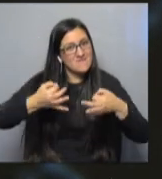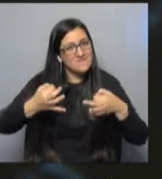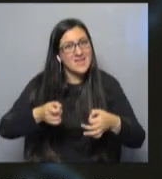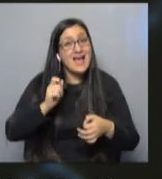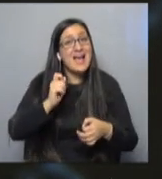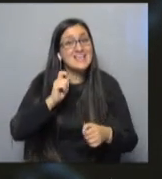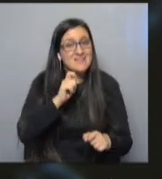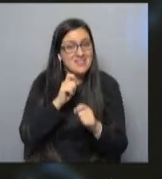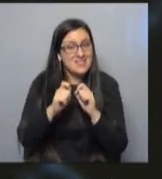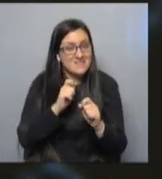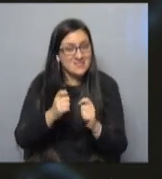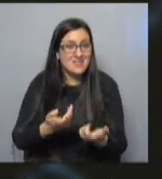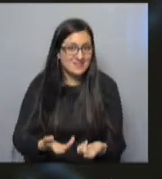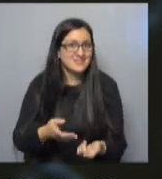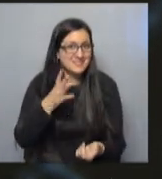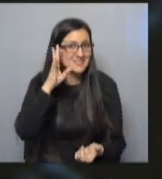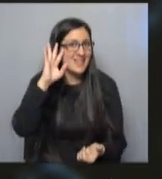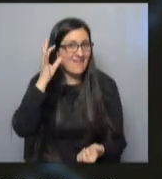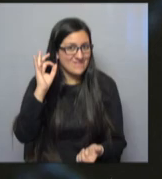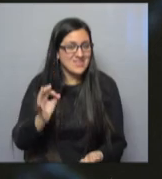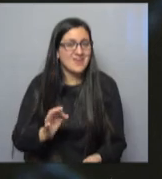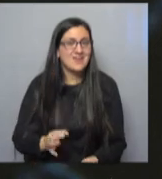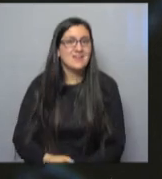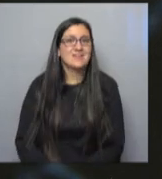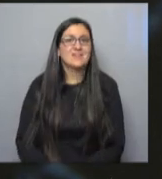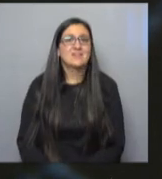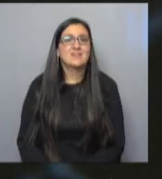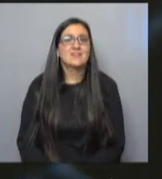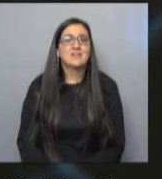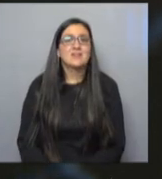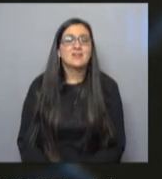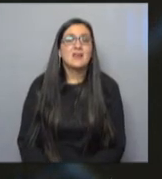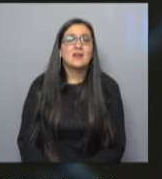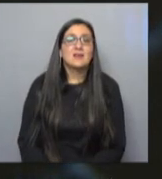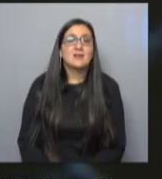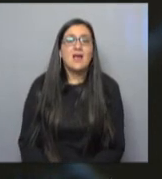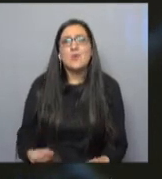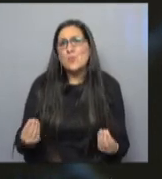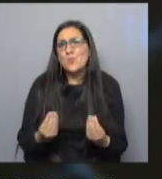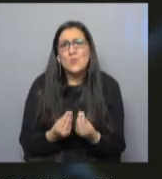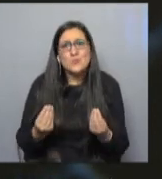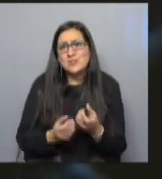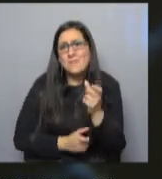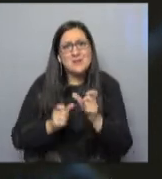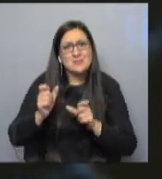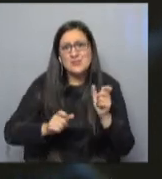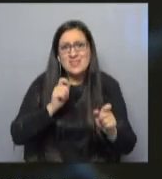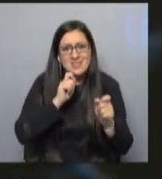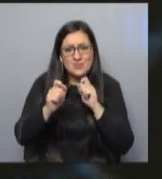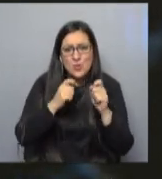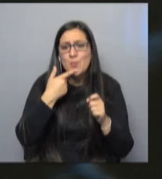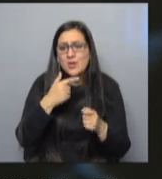hizo entrevistas además a grandes personajes estamos hablando de todos pero digo grandes